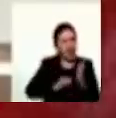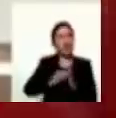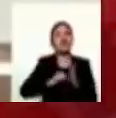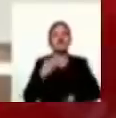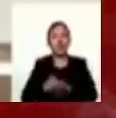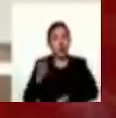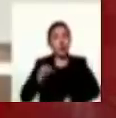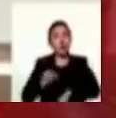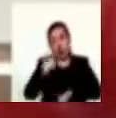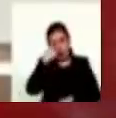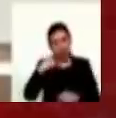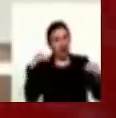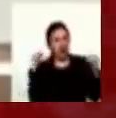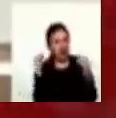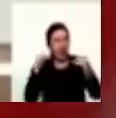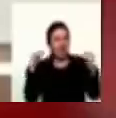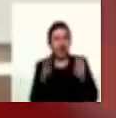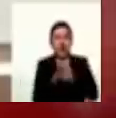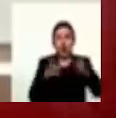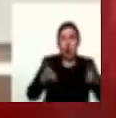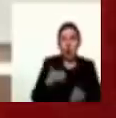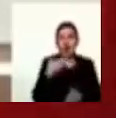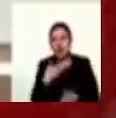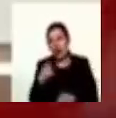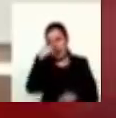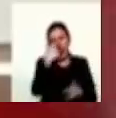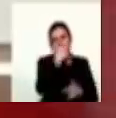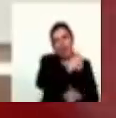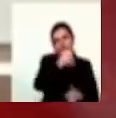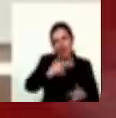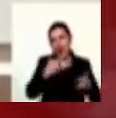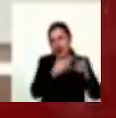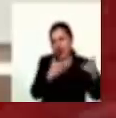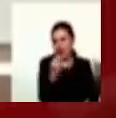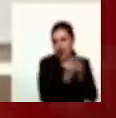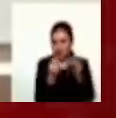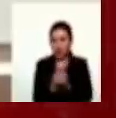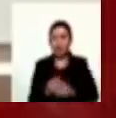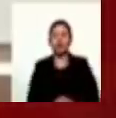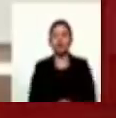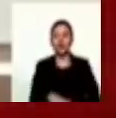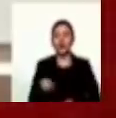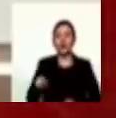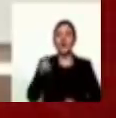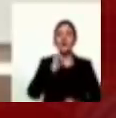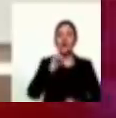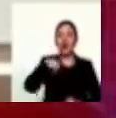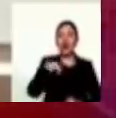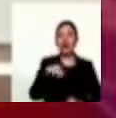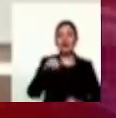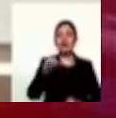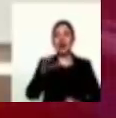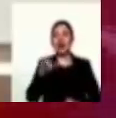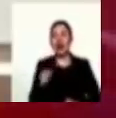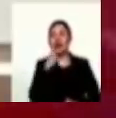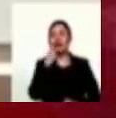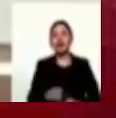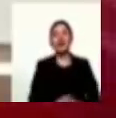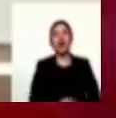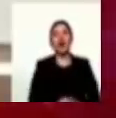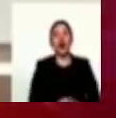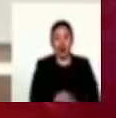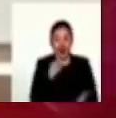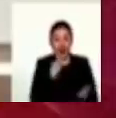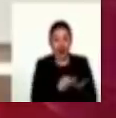una operación de estado y tratar de salvar de la cárcel a la prima de margarita zavala lo